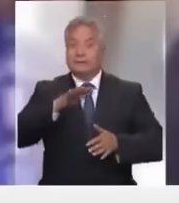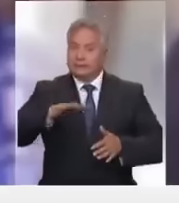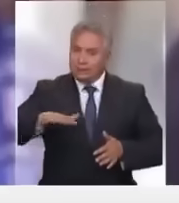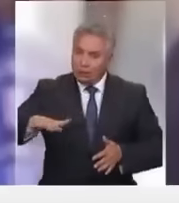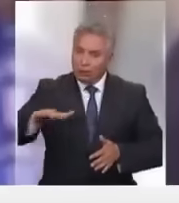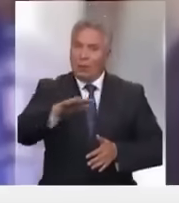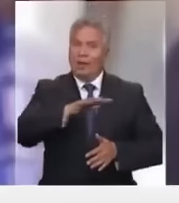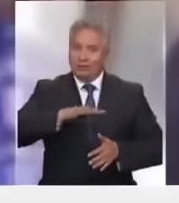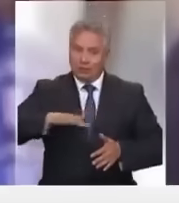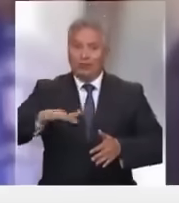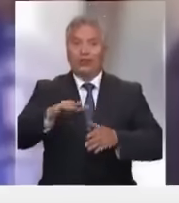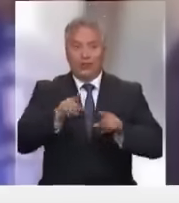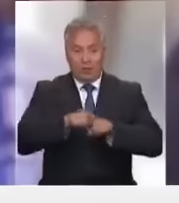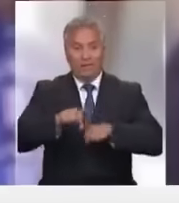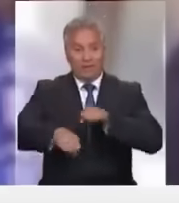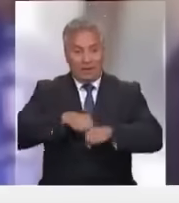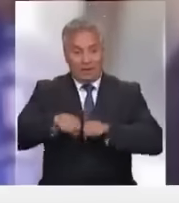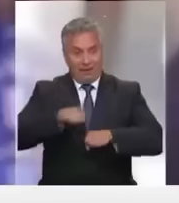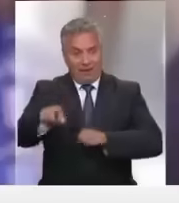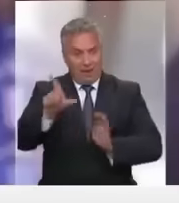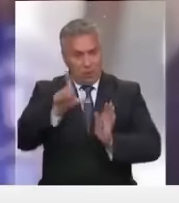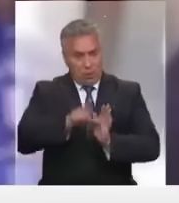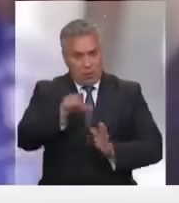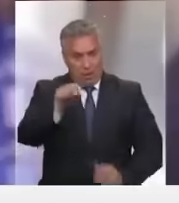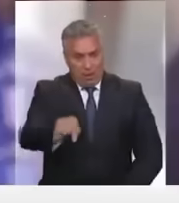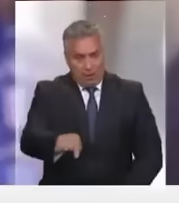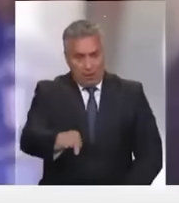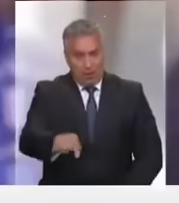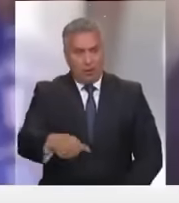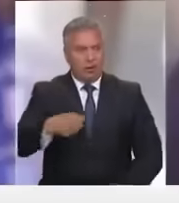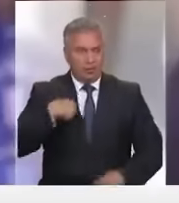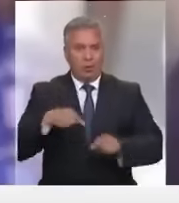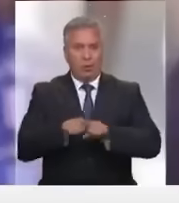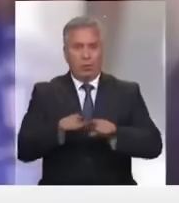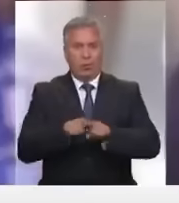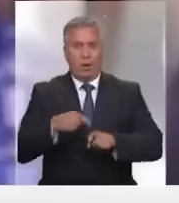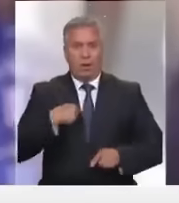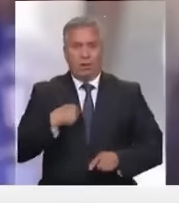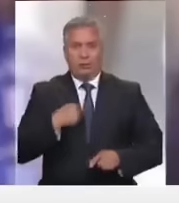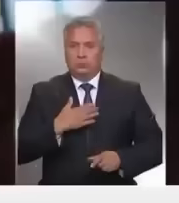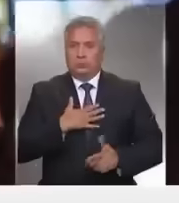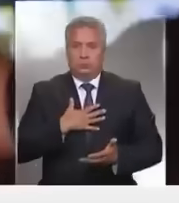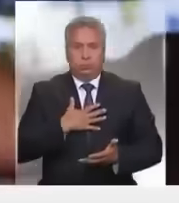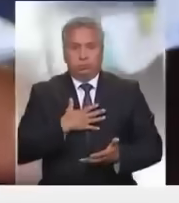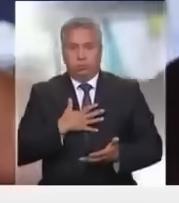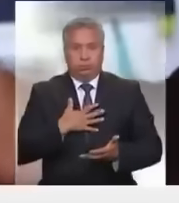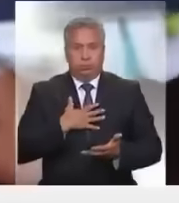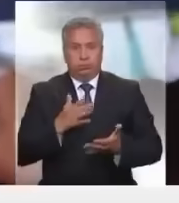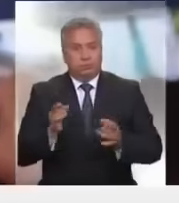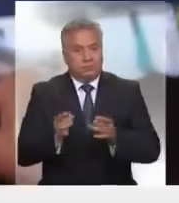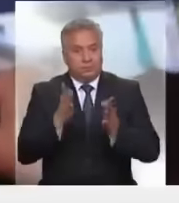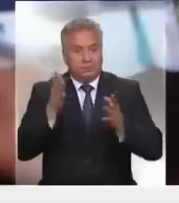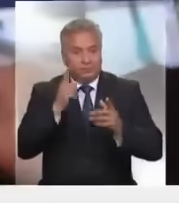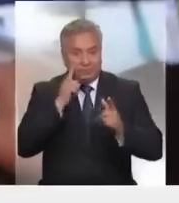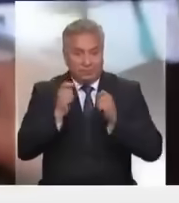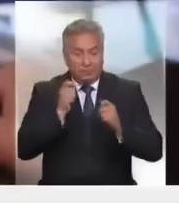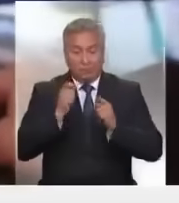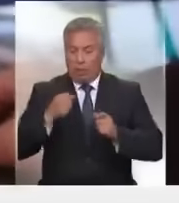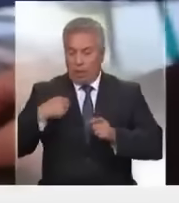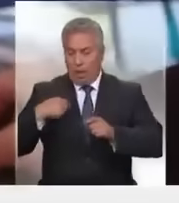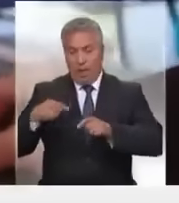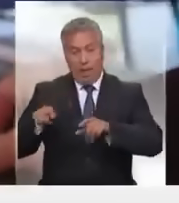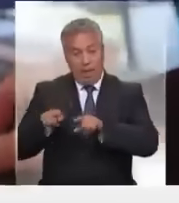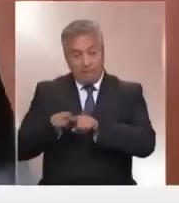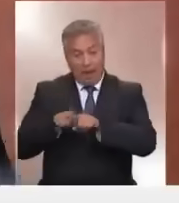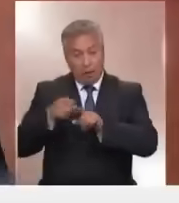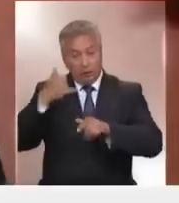estaba física la bicicleta, a mí me daba miedo de que a él pudiera pasar algo. Entretanto, hablando con mi hermano por celular, dándole